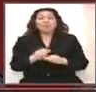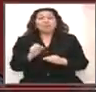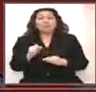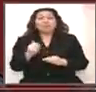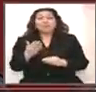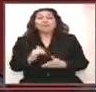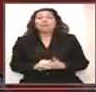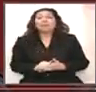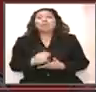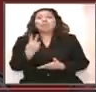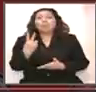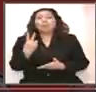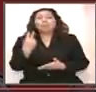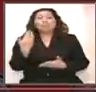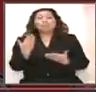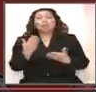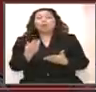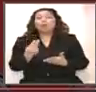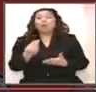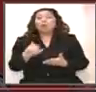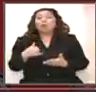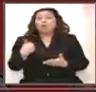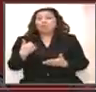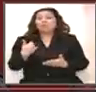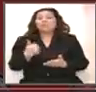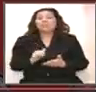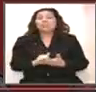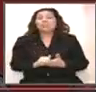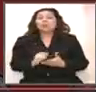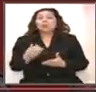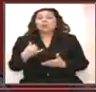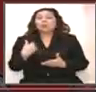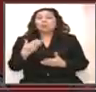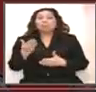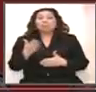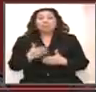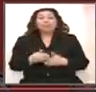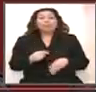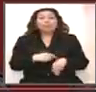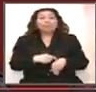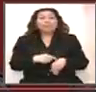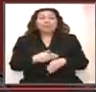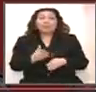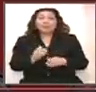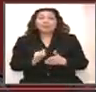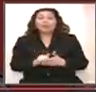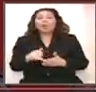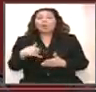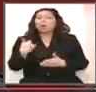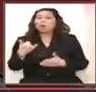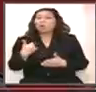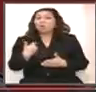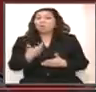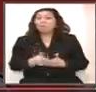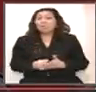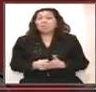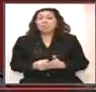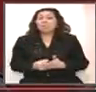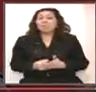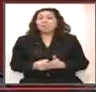existen dos tipologías de adolescentes infractores, los adolescentes infractores tardíos y los adolescentes